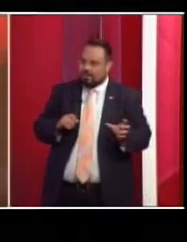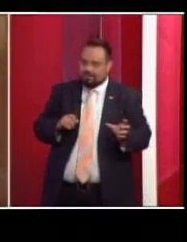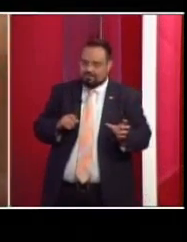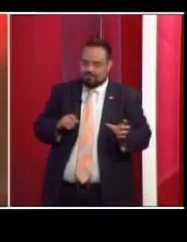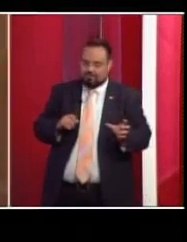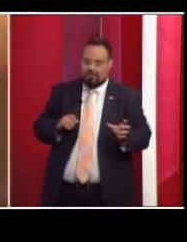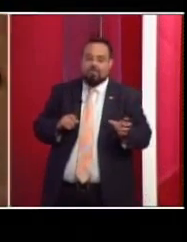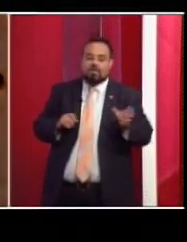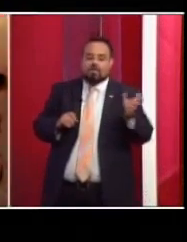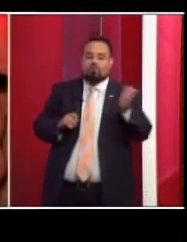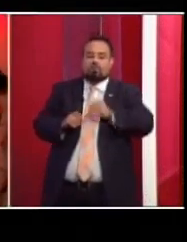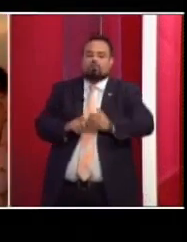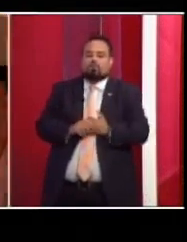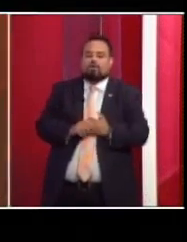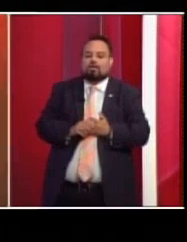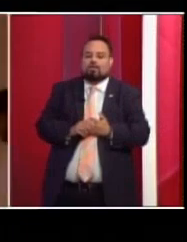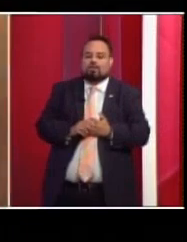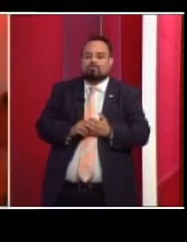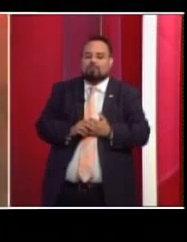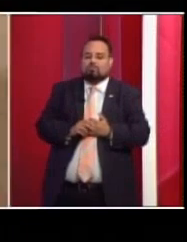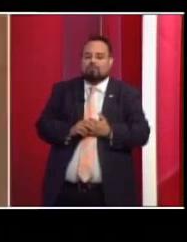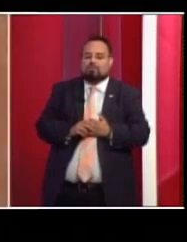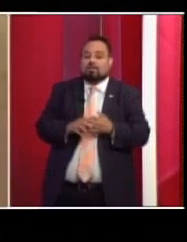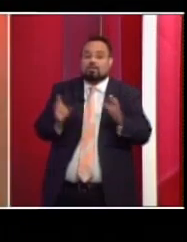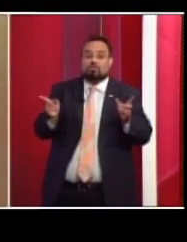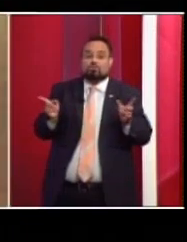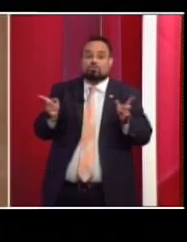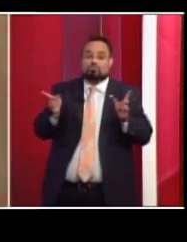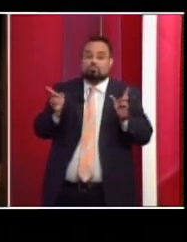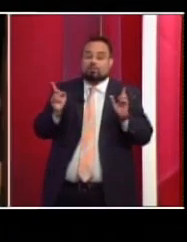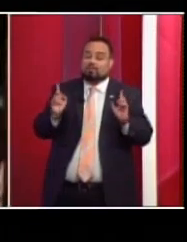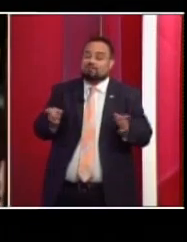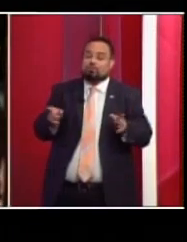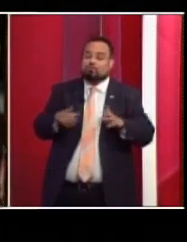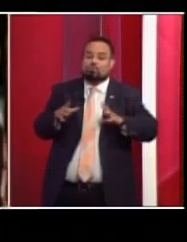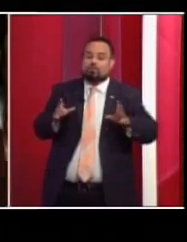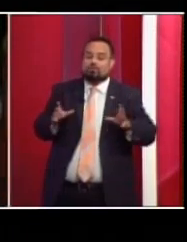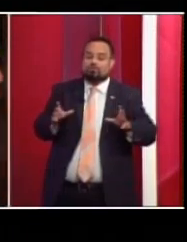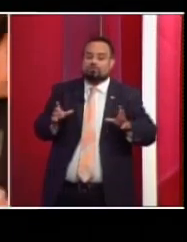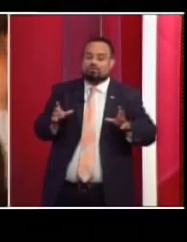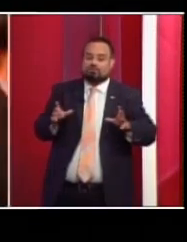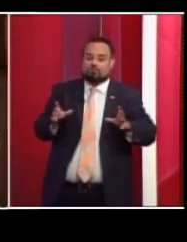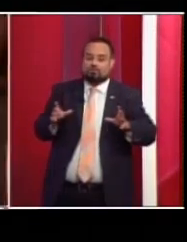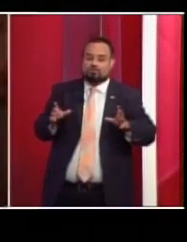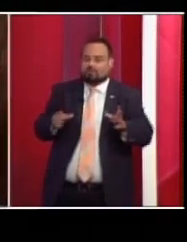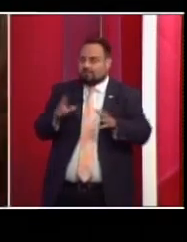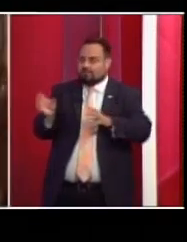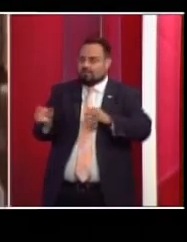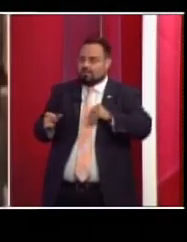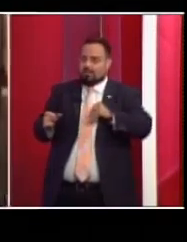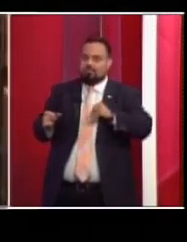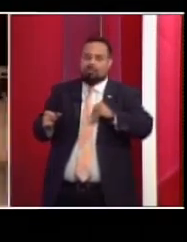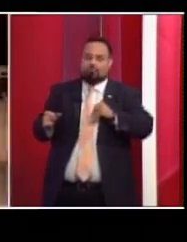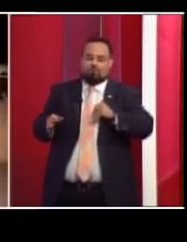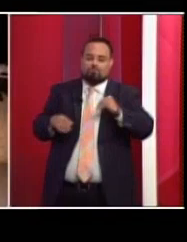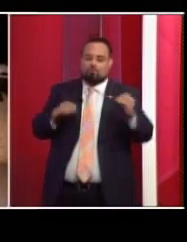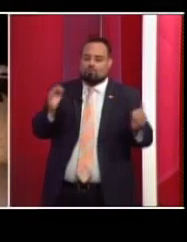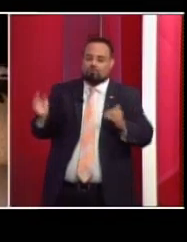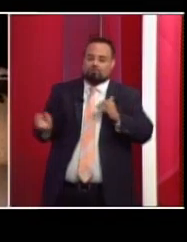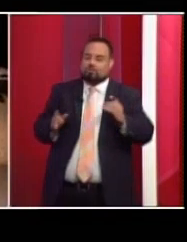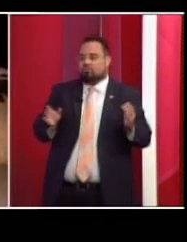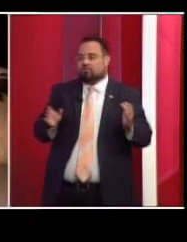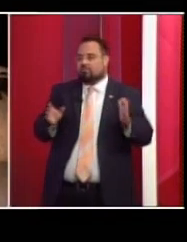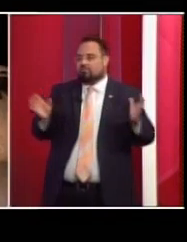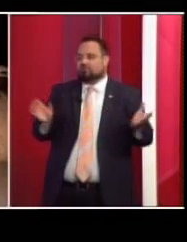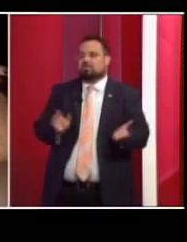de casas verdad y luego y de alguna manera el hecho de un incendio un conato de incendio se dice que fue por un